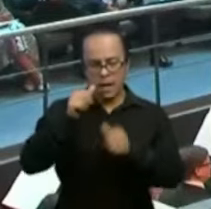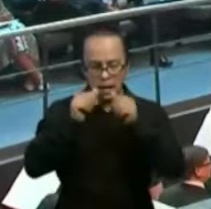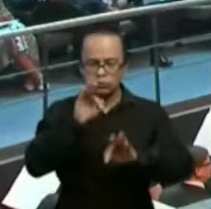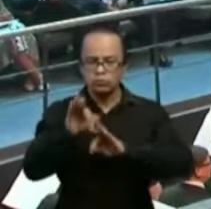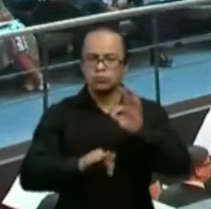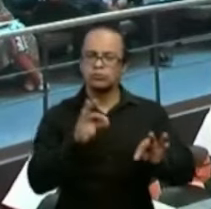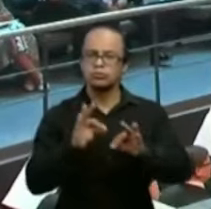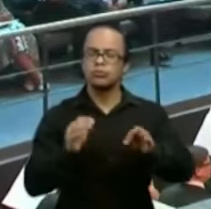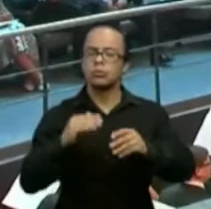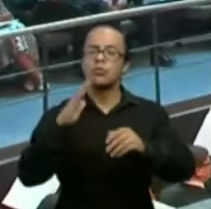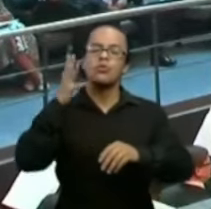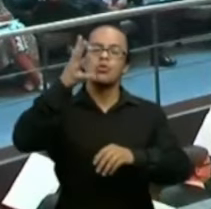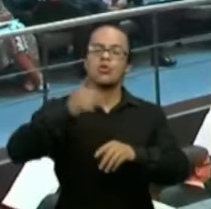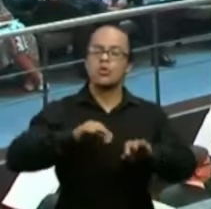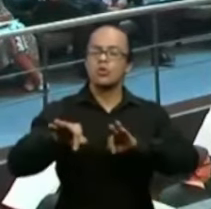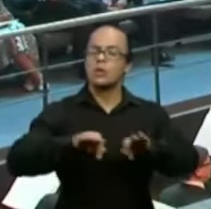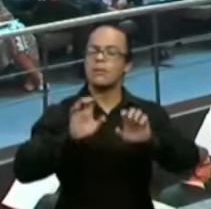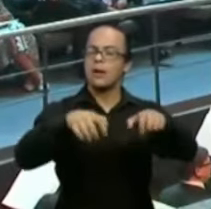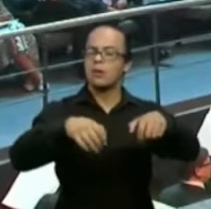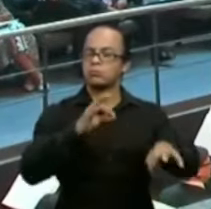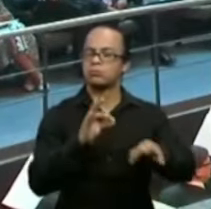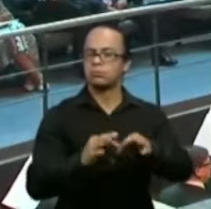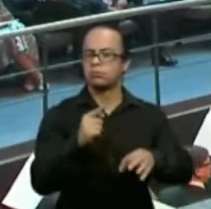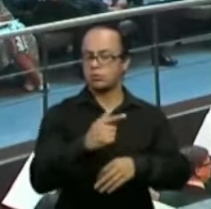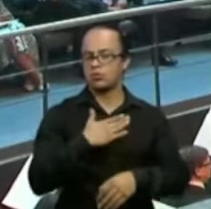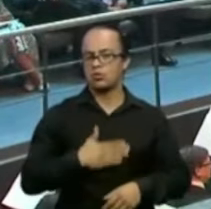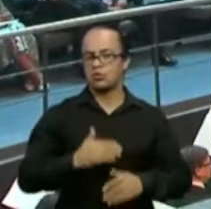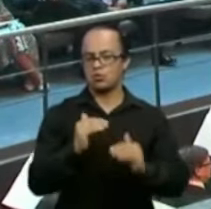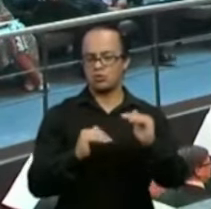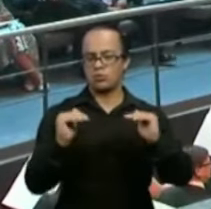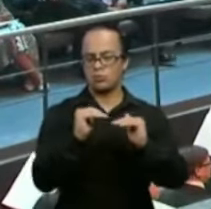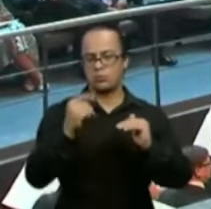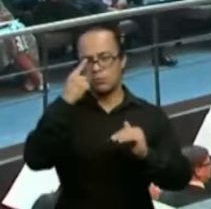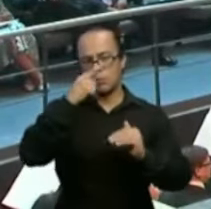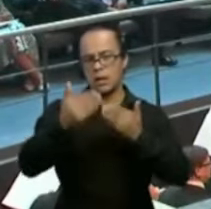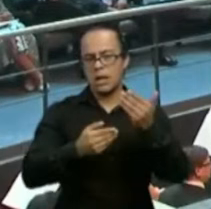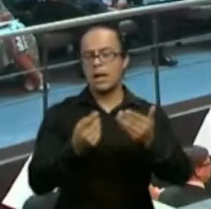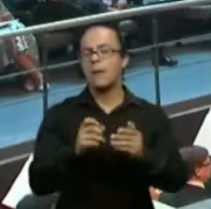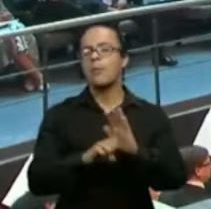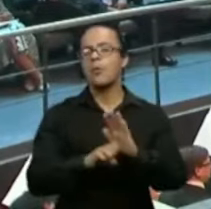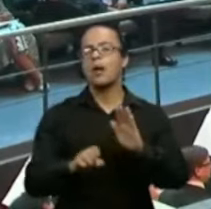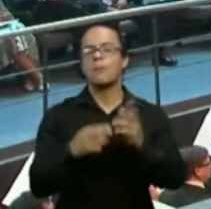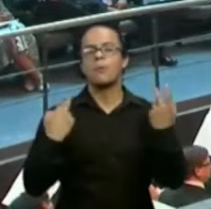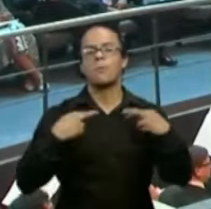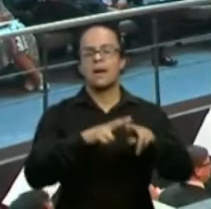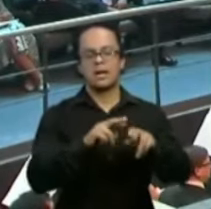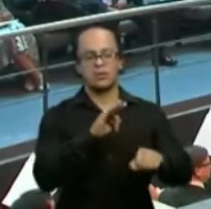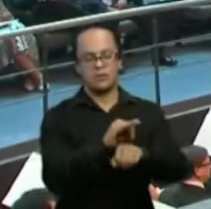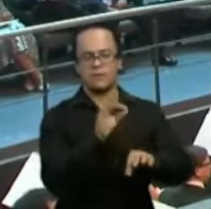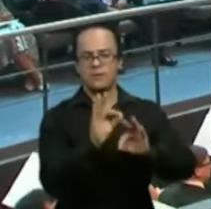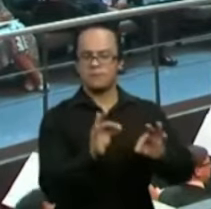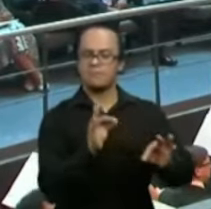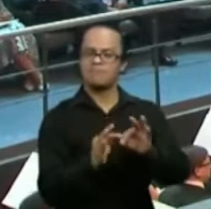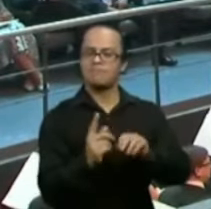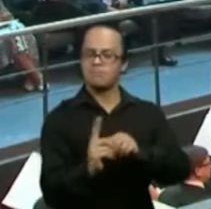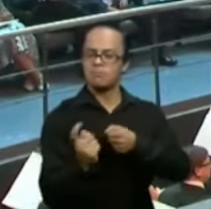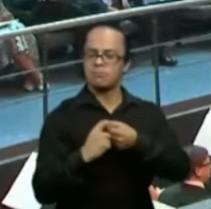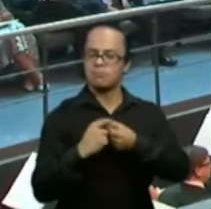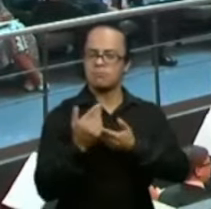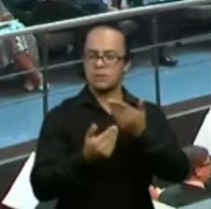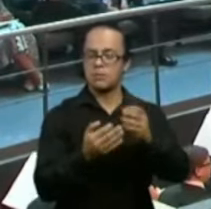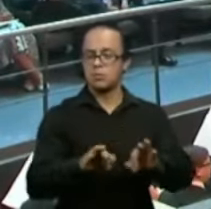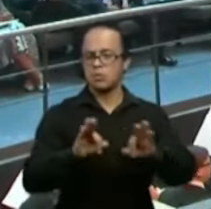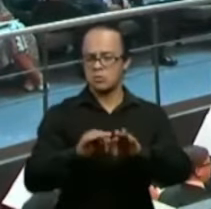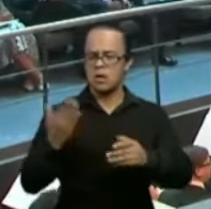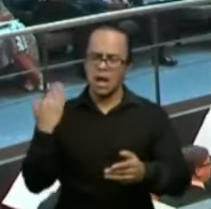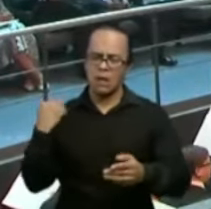laboral, continuando con la revalorización y dignificación del magisterio. Seguiremos con la basificación, que si bien ya